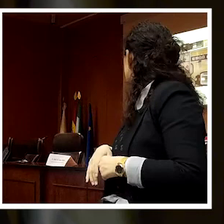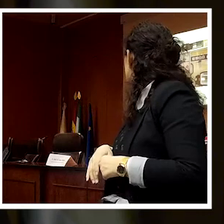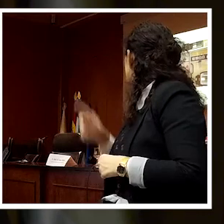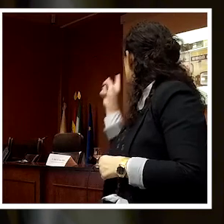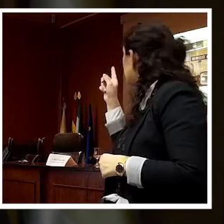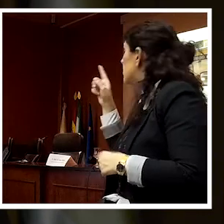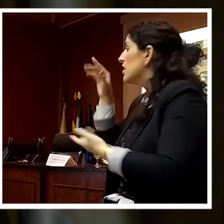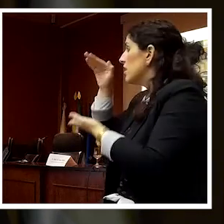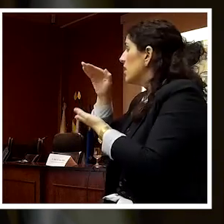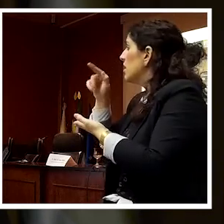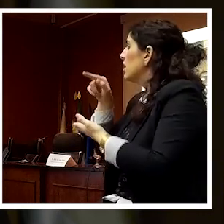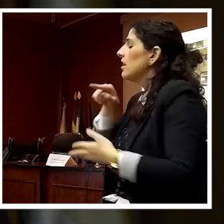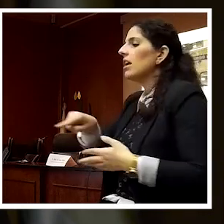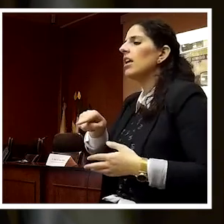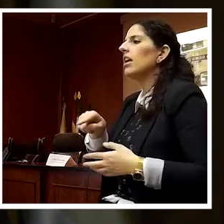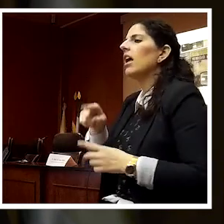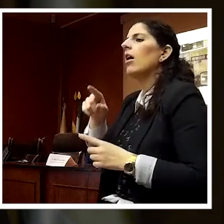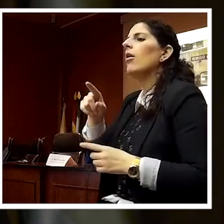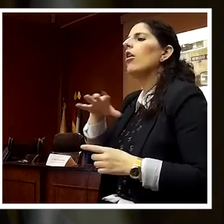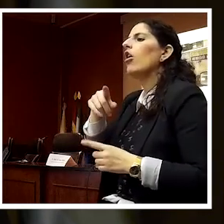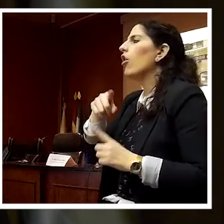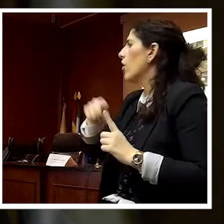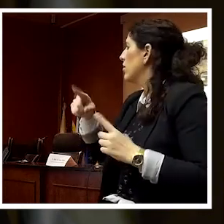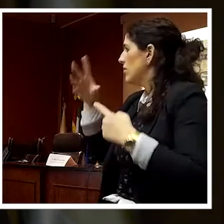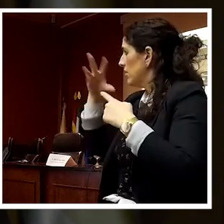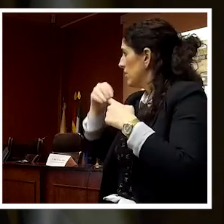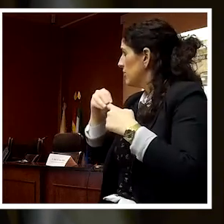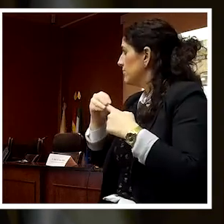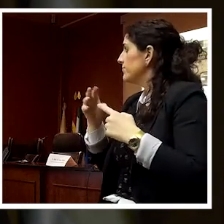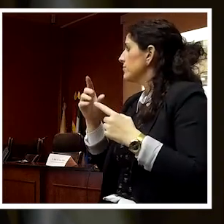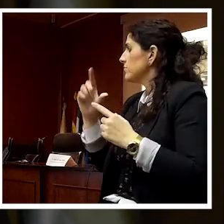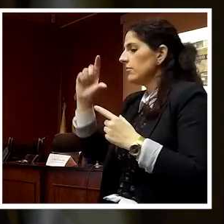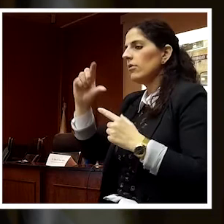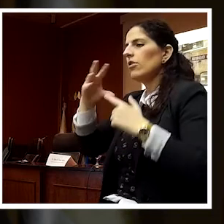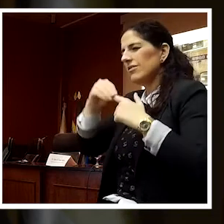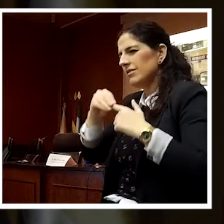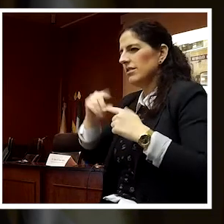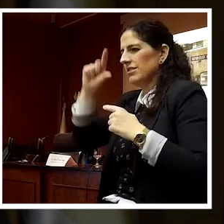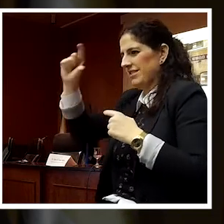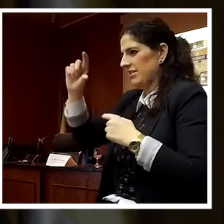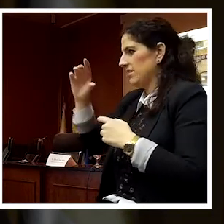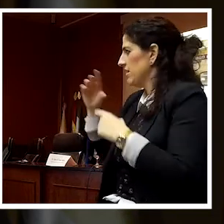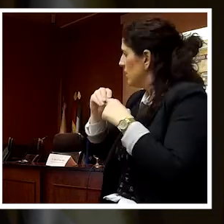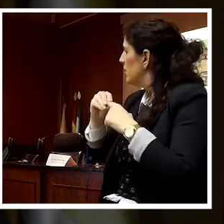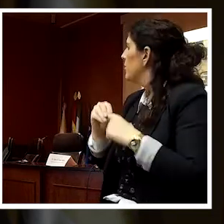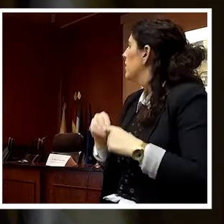que se ve es un aparatito que mide la frecuencia cardíaca, ¿no? El pulso y el oxígeno, se mide con el dedo.